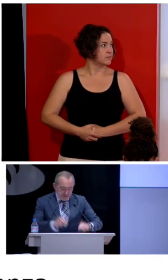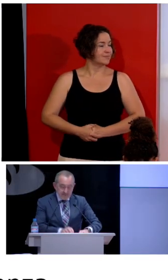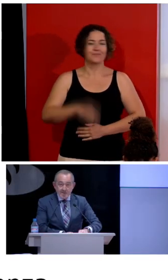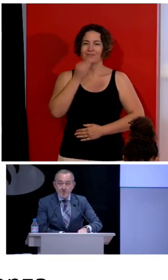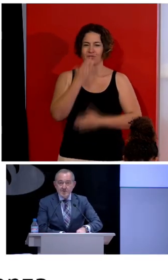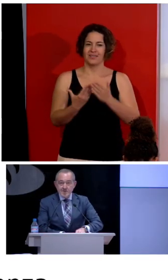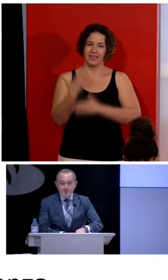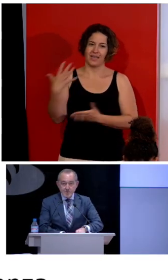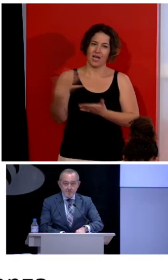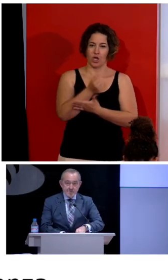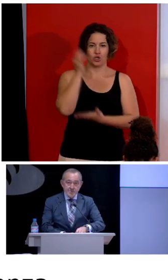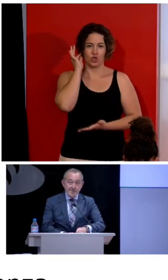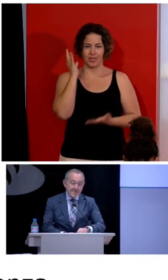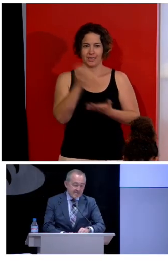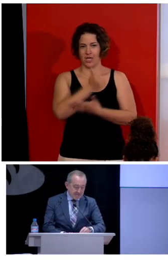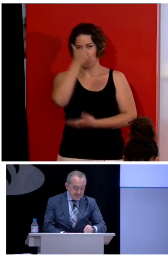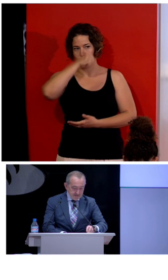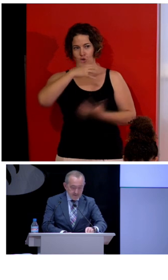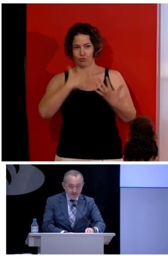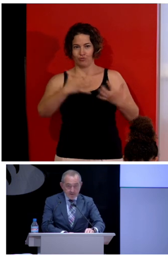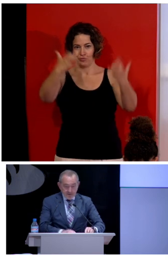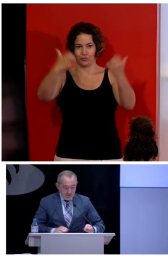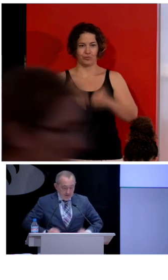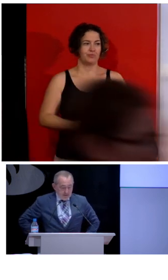Buenos días a todas y a todos los aquí presentes.